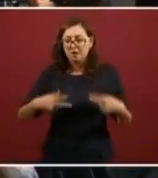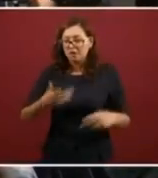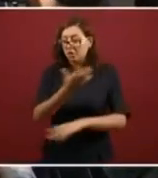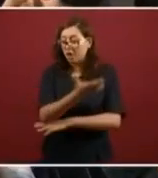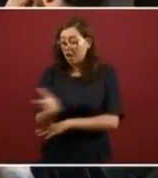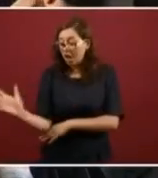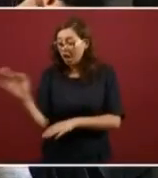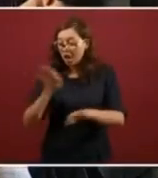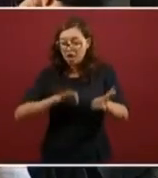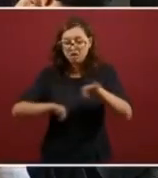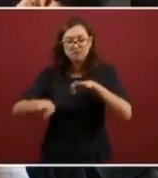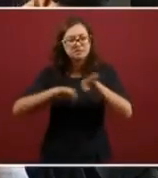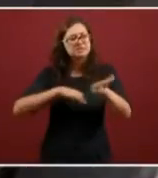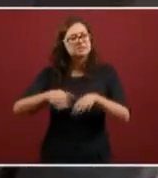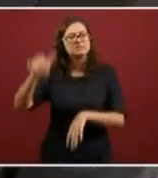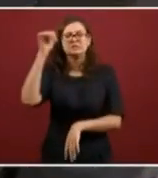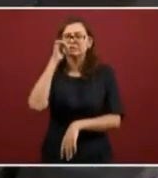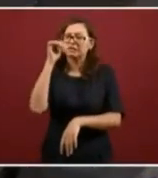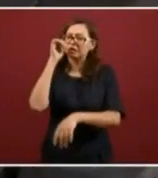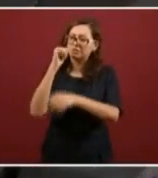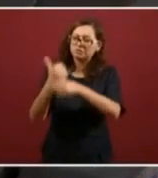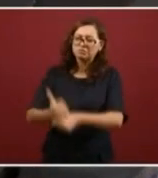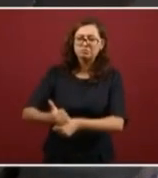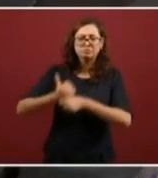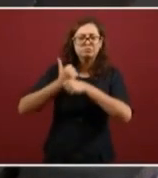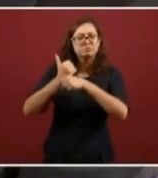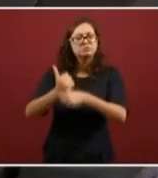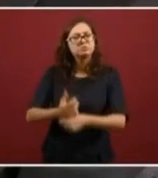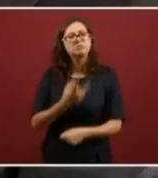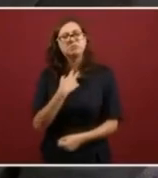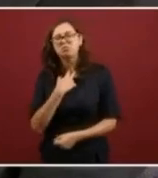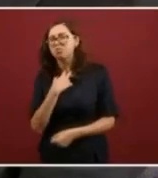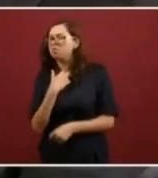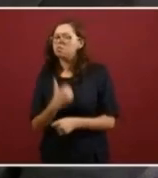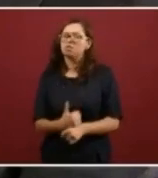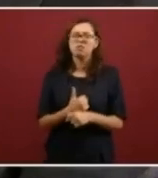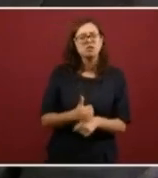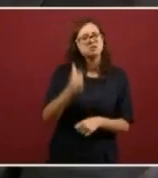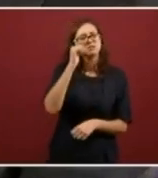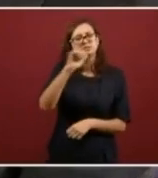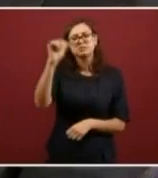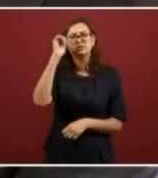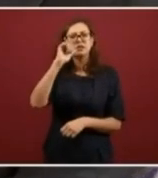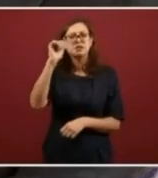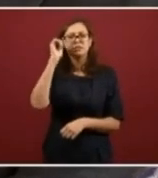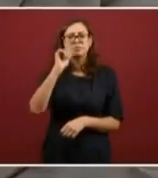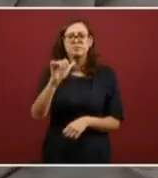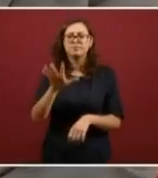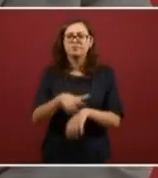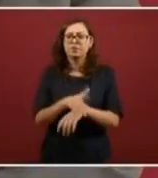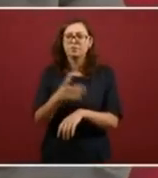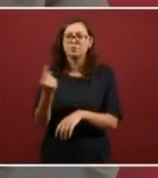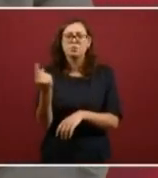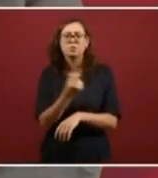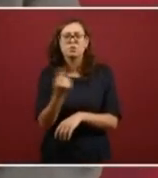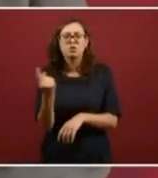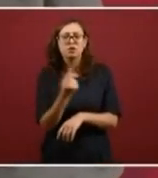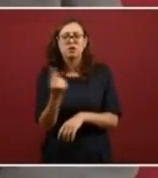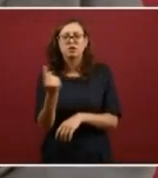siempre han sufrido mucho, siempre han padecido mucho, porque tienen que enfrentar